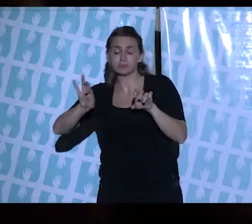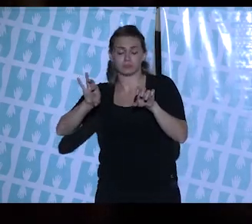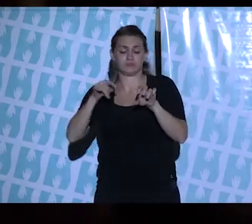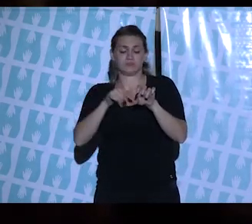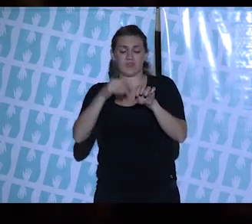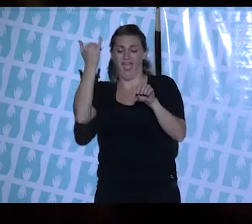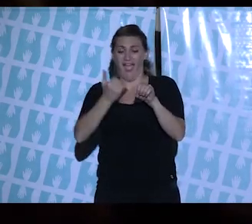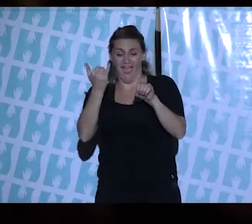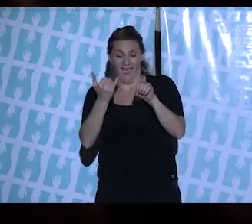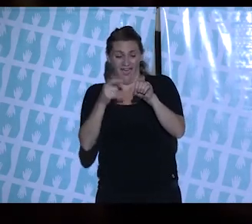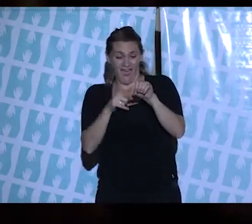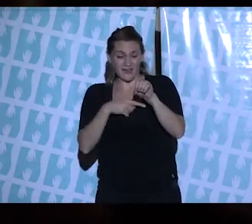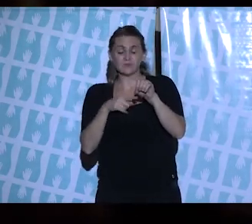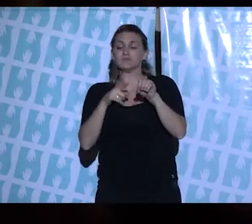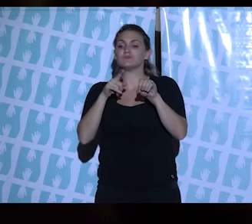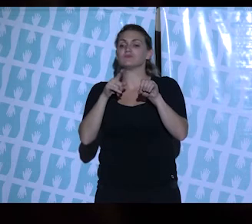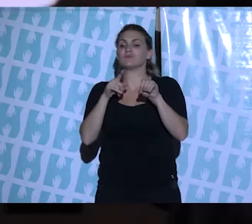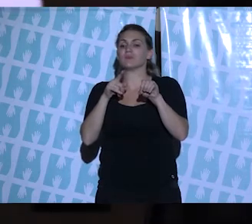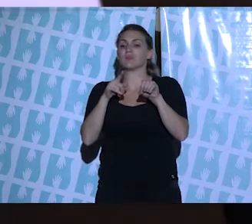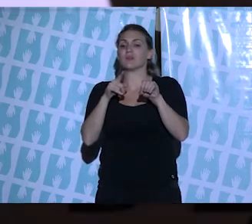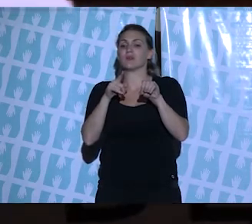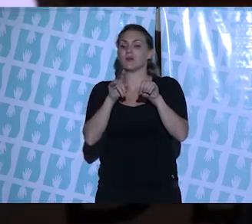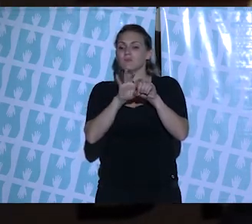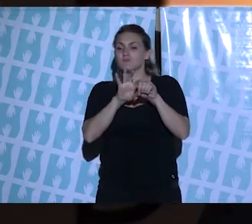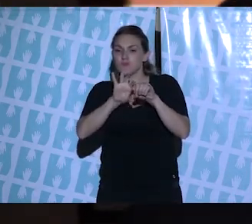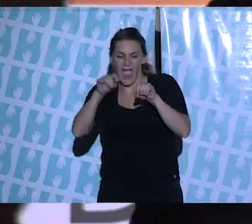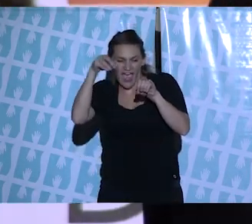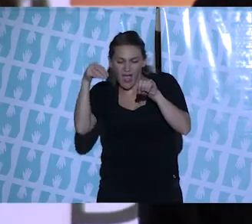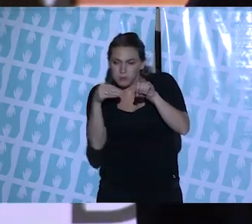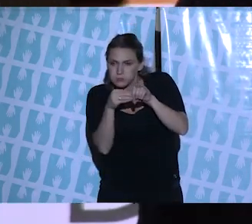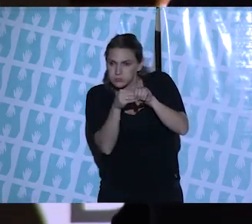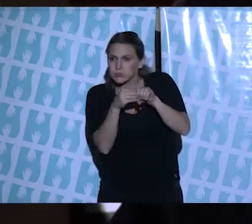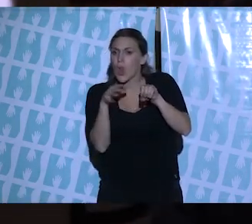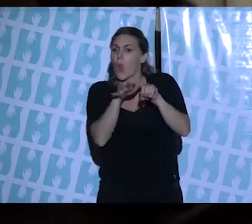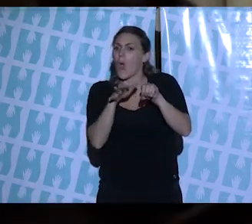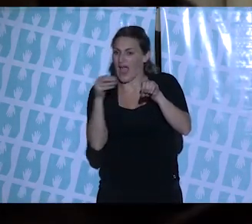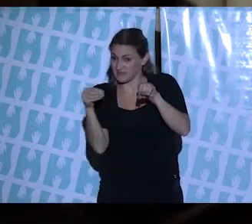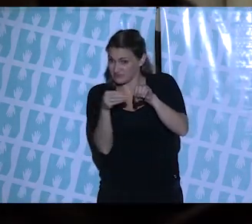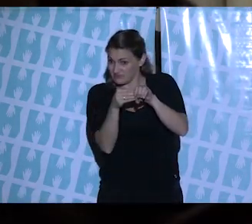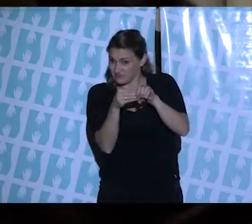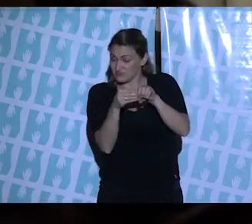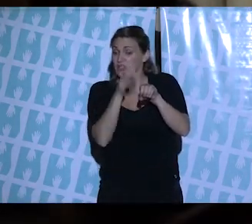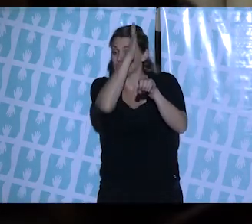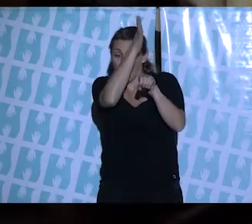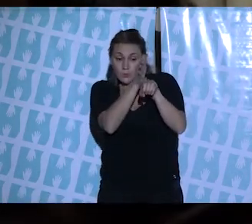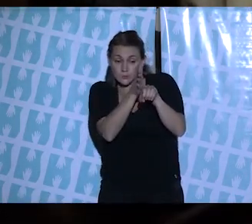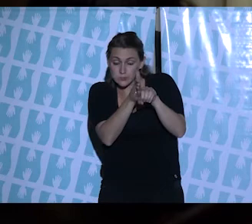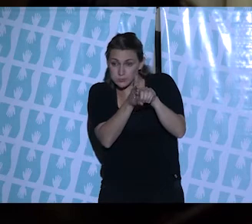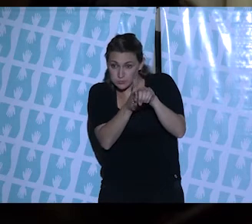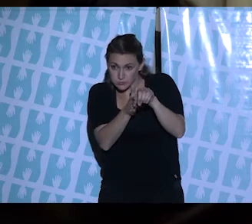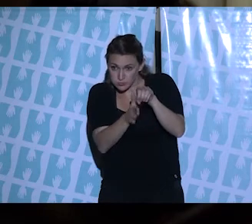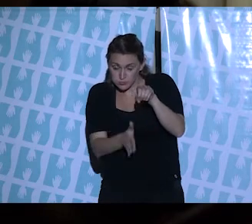que tiene lo que se llama una luz, un espacio hueco, y si yo hago un corte del